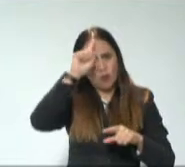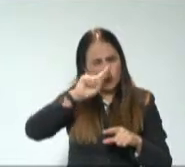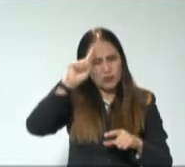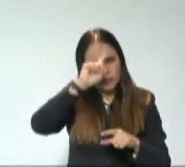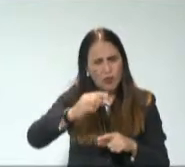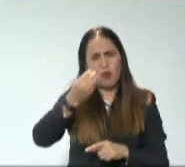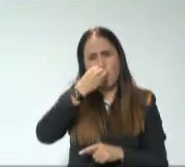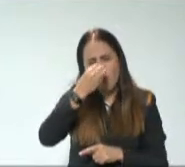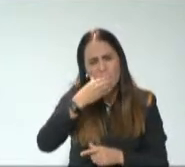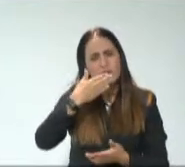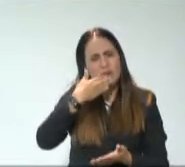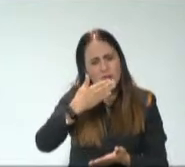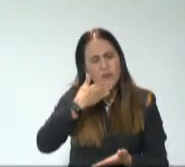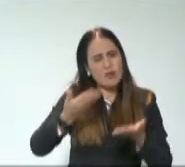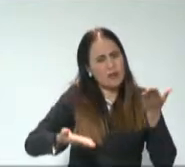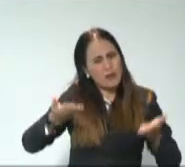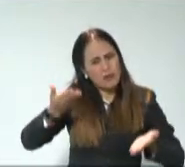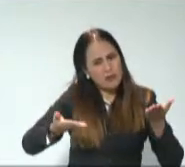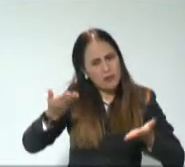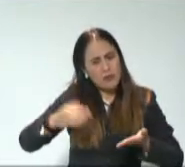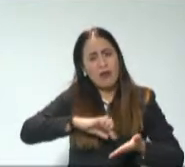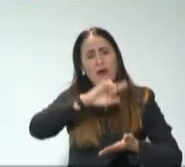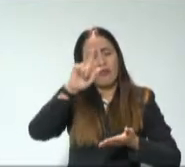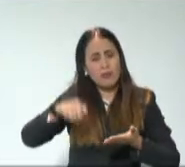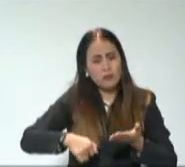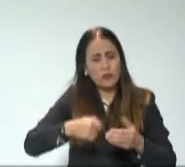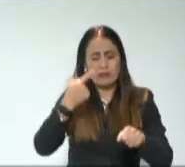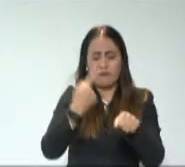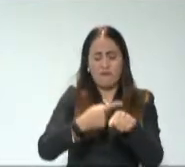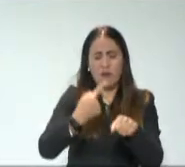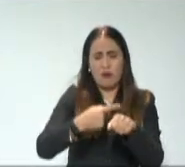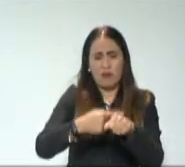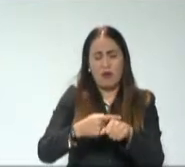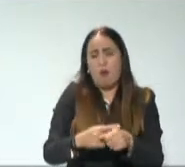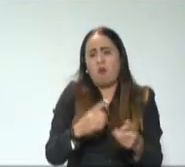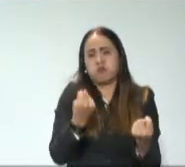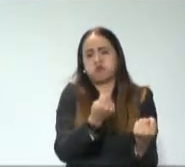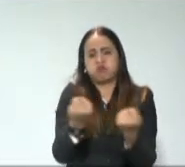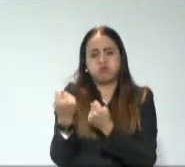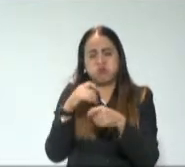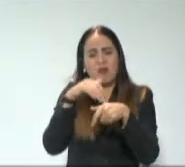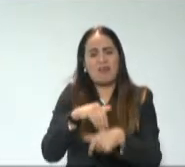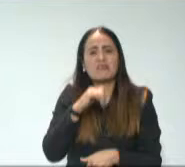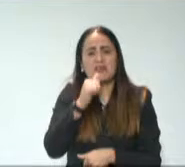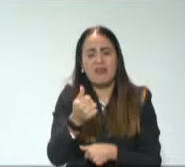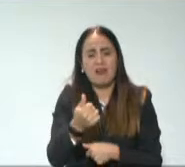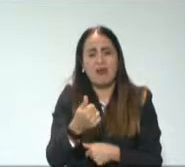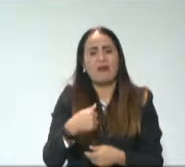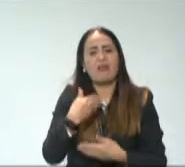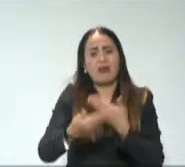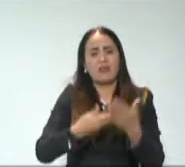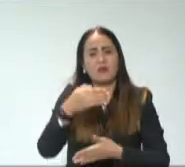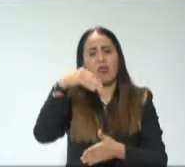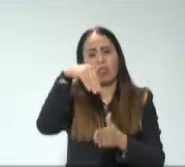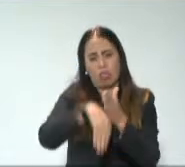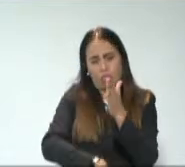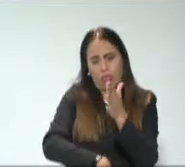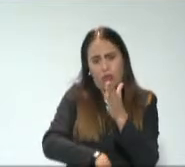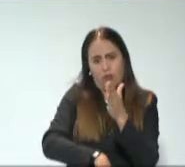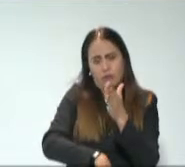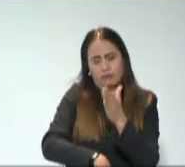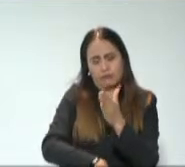ha llevado esto al detrimento en la en la salud de la población Bueno también tenemos que ver por